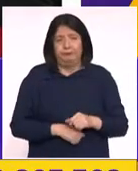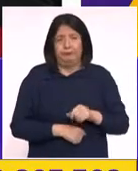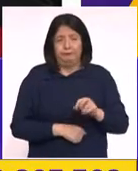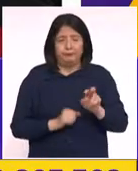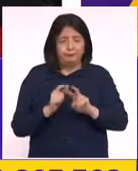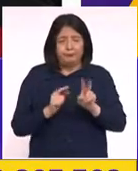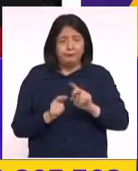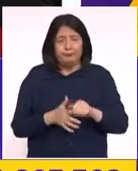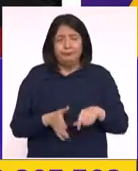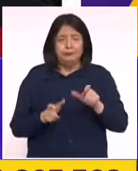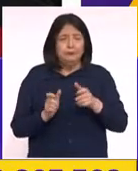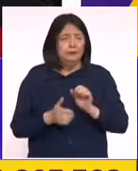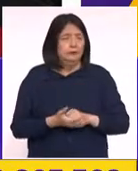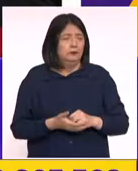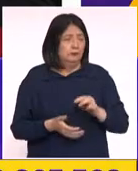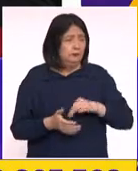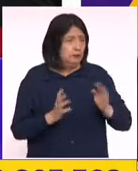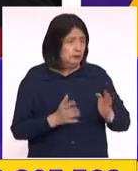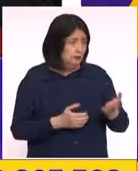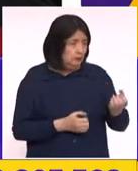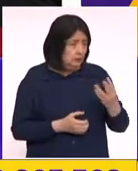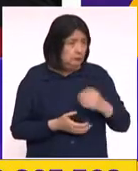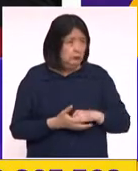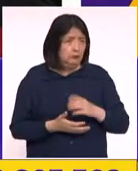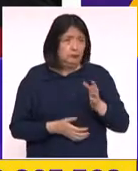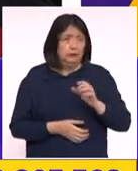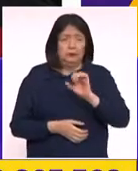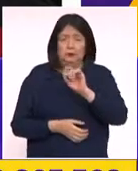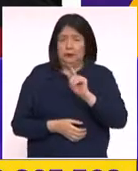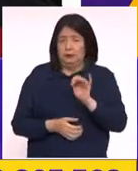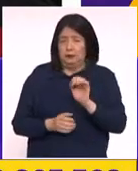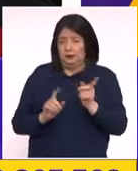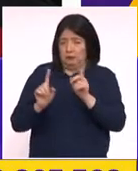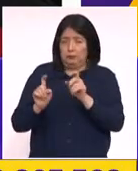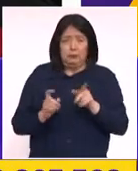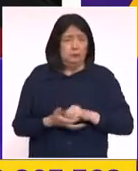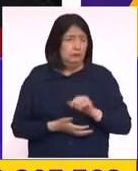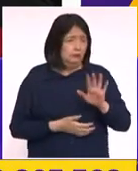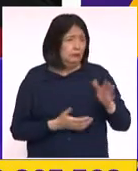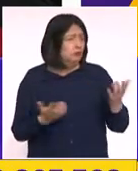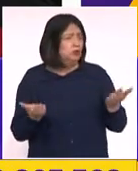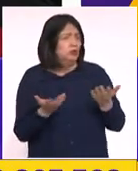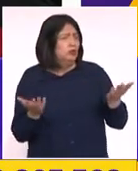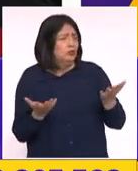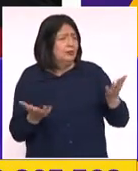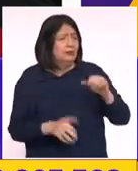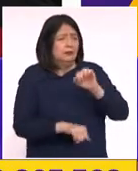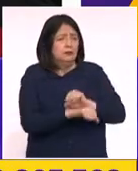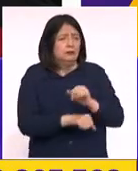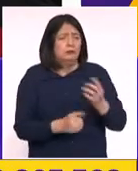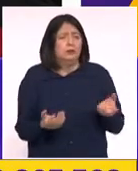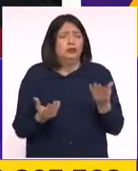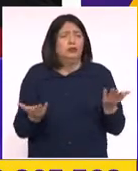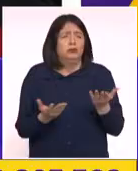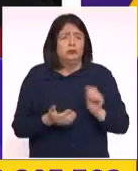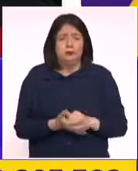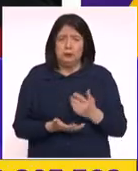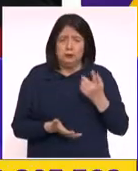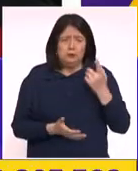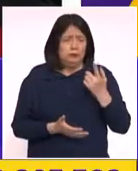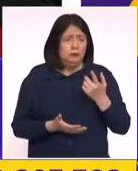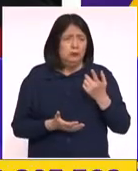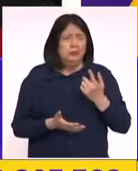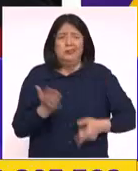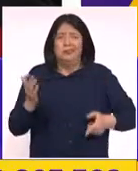registradores. Ministro Chávez. Dígame. Sí, Santiago le hacía una pregunta. Sí, ¿dónde fue la captura exactamente? ¿Y cuál fue